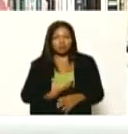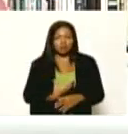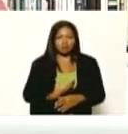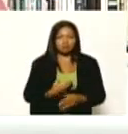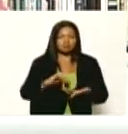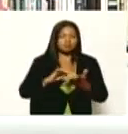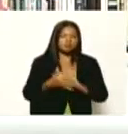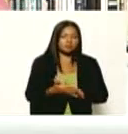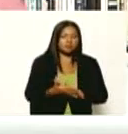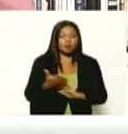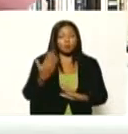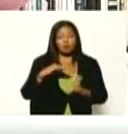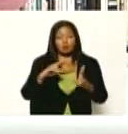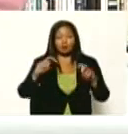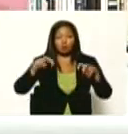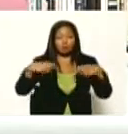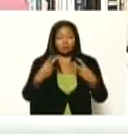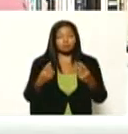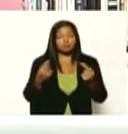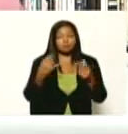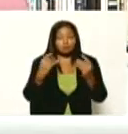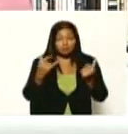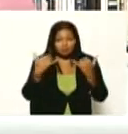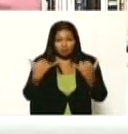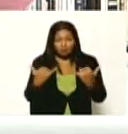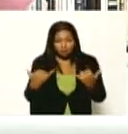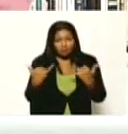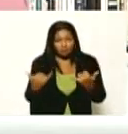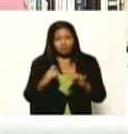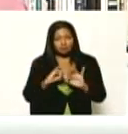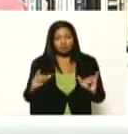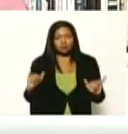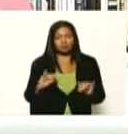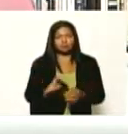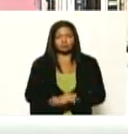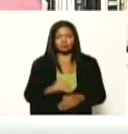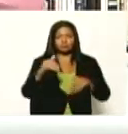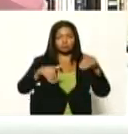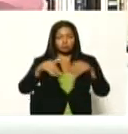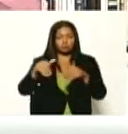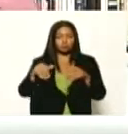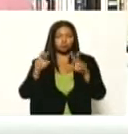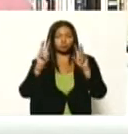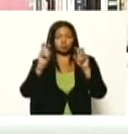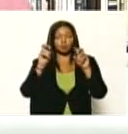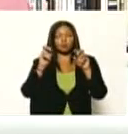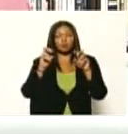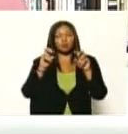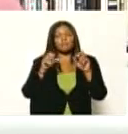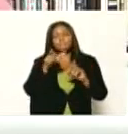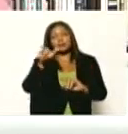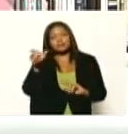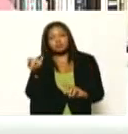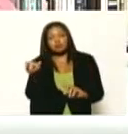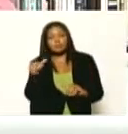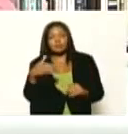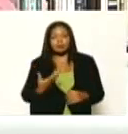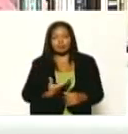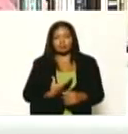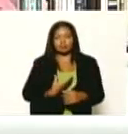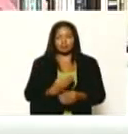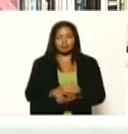Quiere decir que vamos a la renovación. Ya. Van a ser electos nuevos candidatos y nuevas candidatas